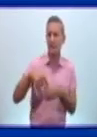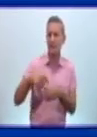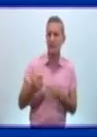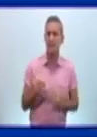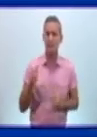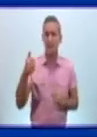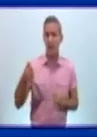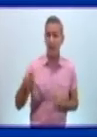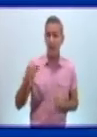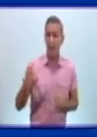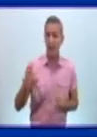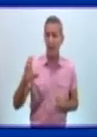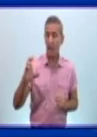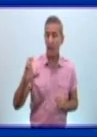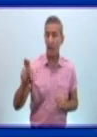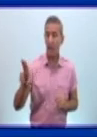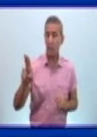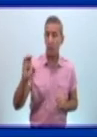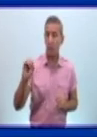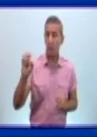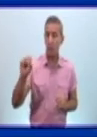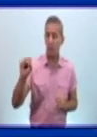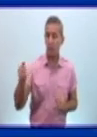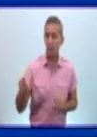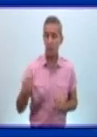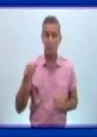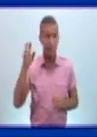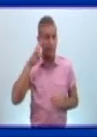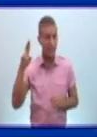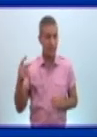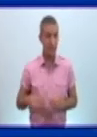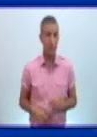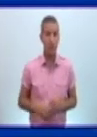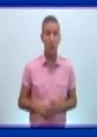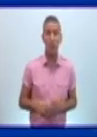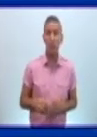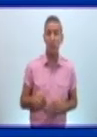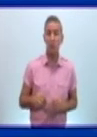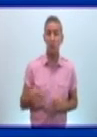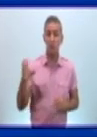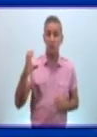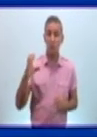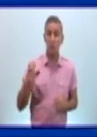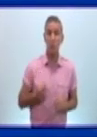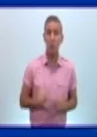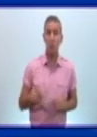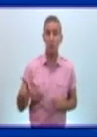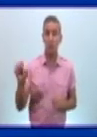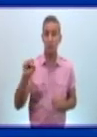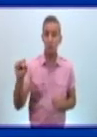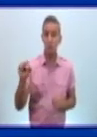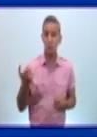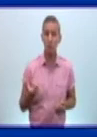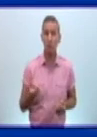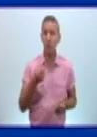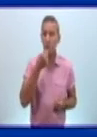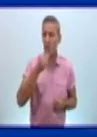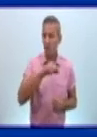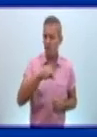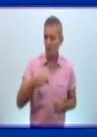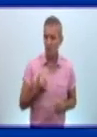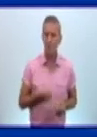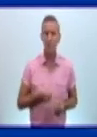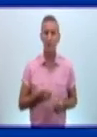acuosa? Recuerden que el cloruro de sodio es la sal común o sal de mesa. En el inciso B les